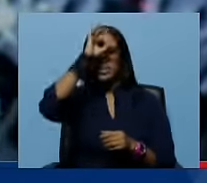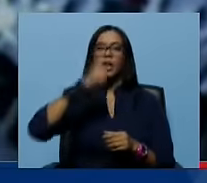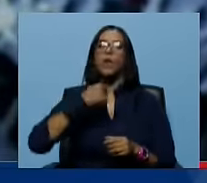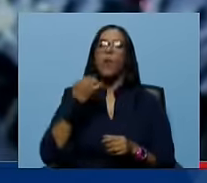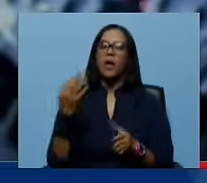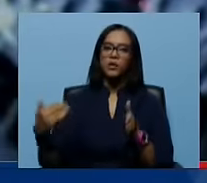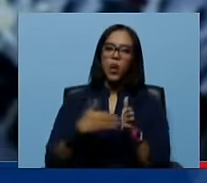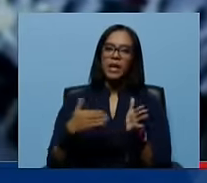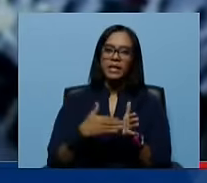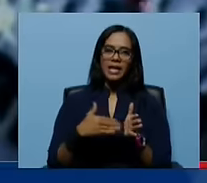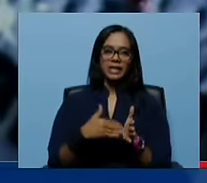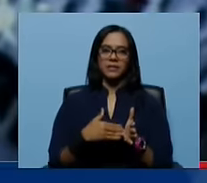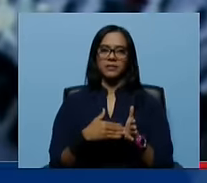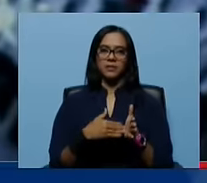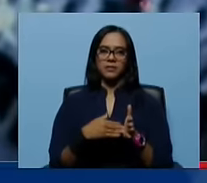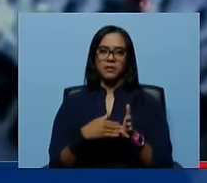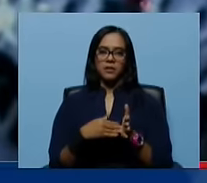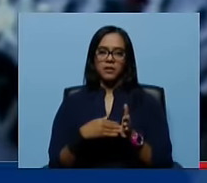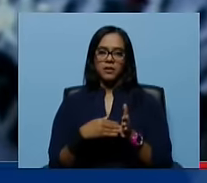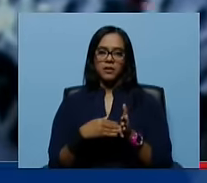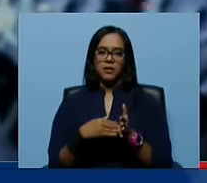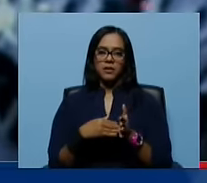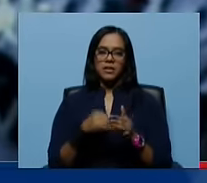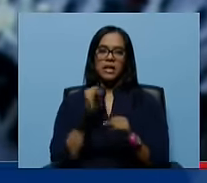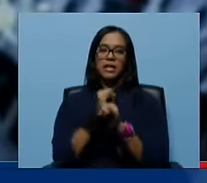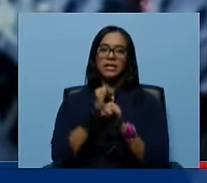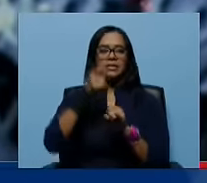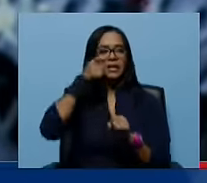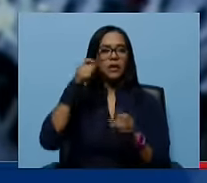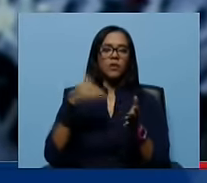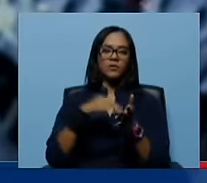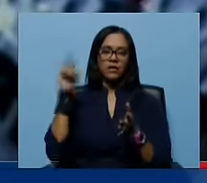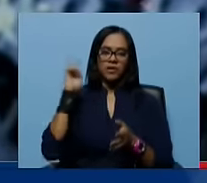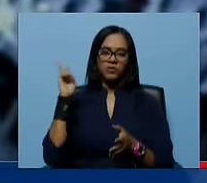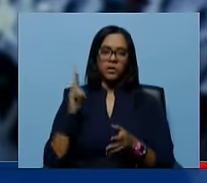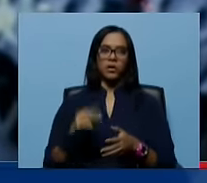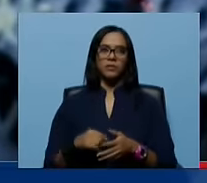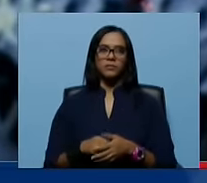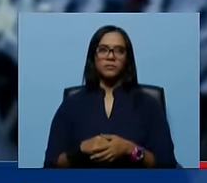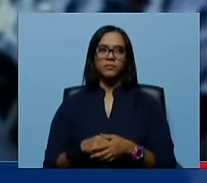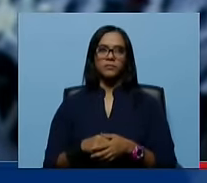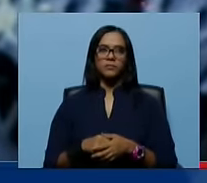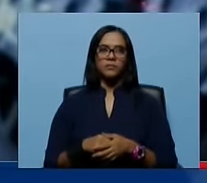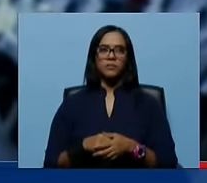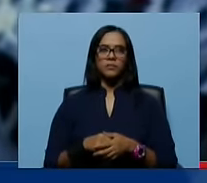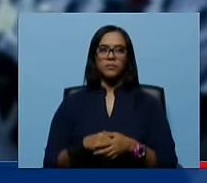ataques de ciberseguridad contra Venezuela.